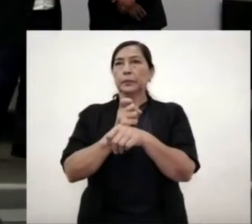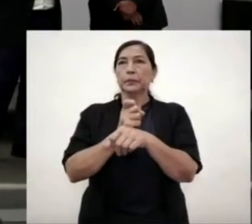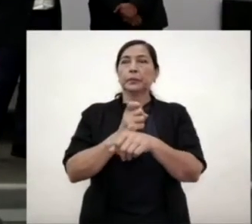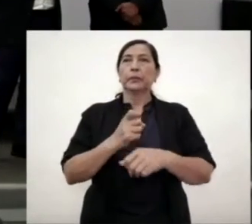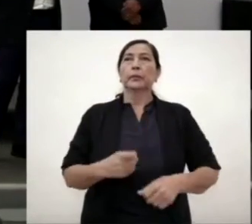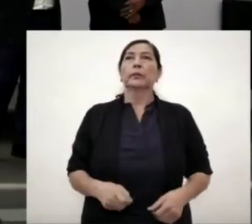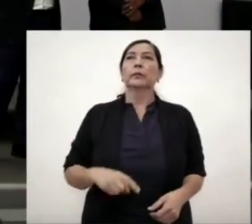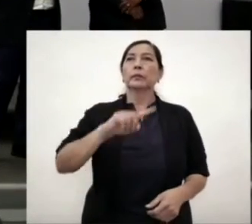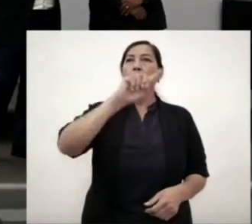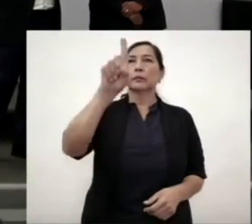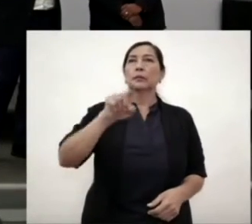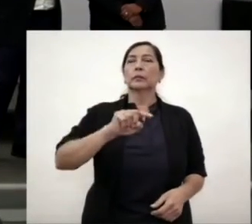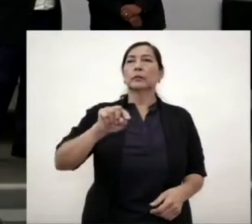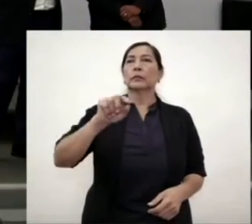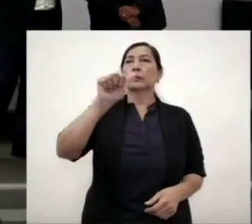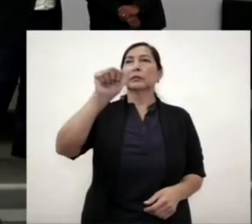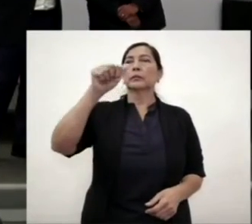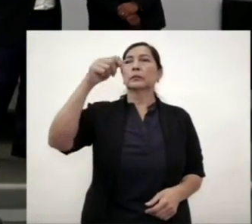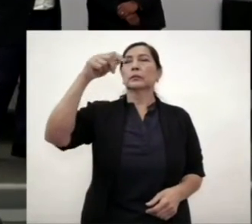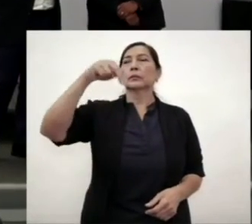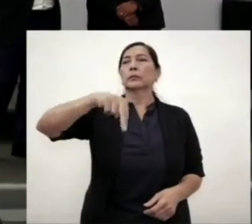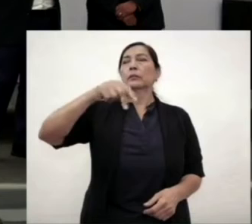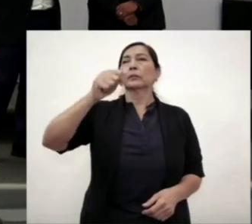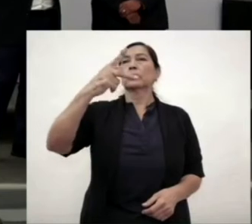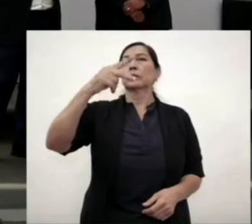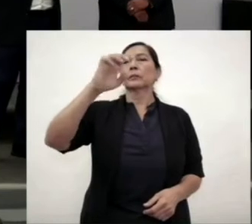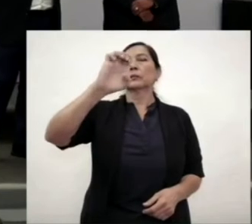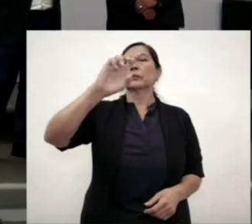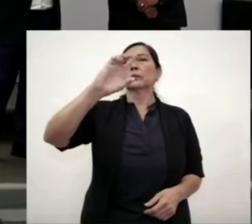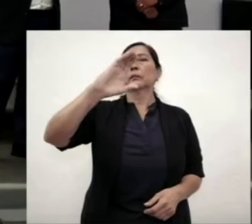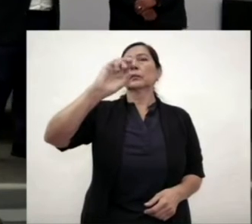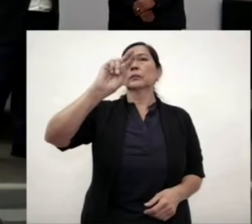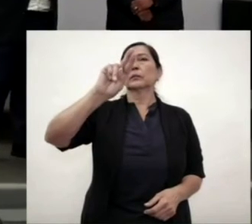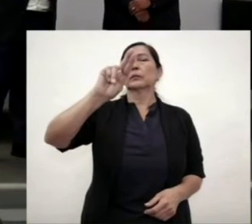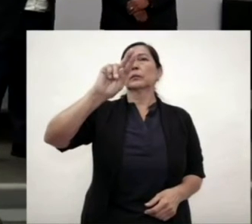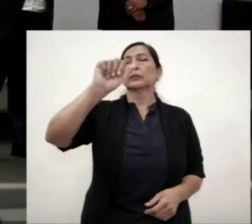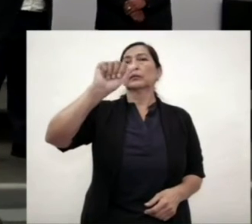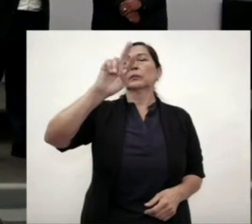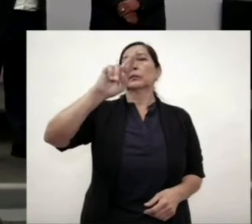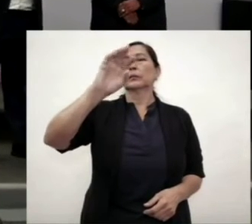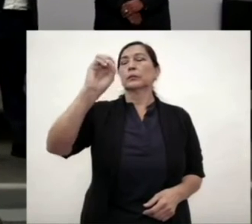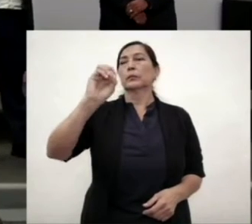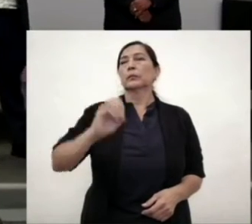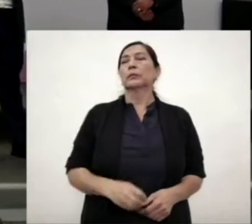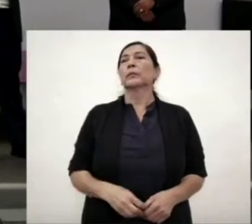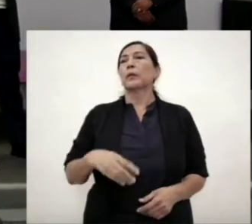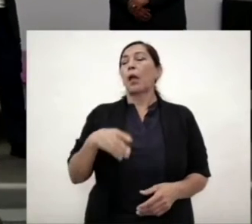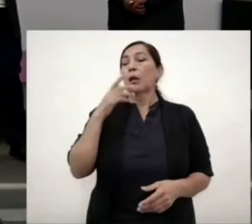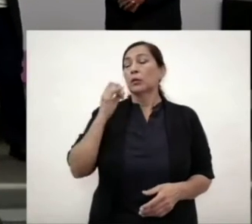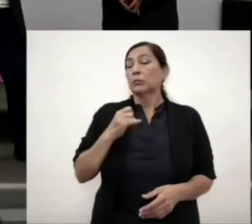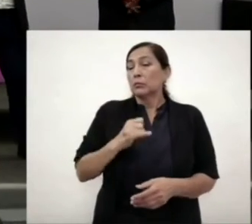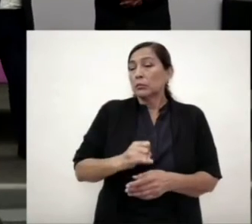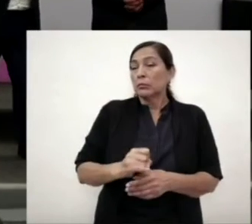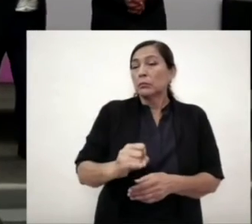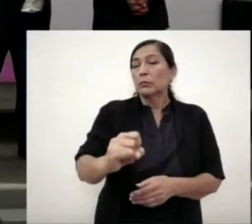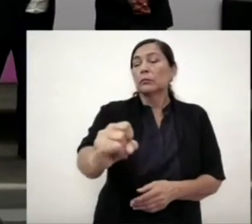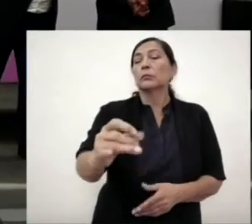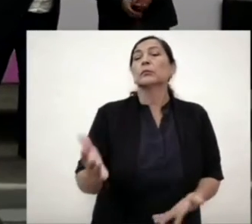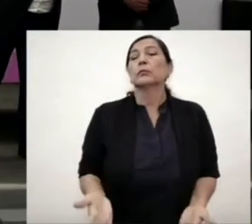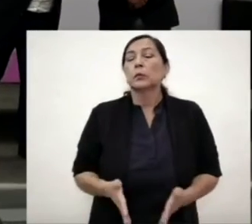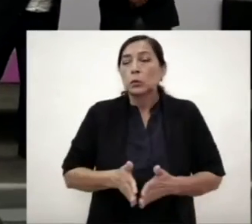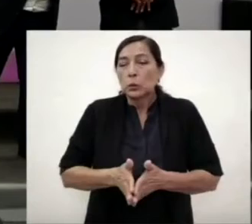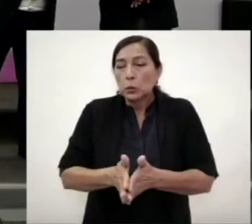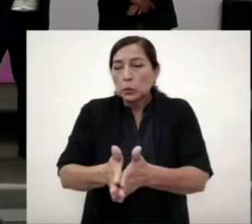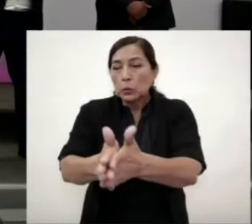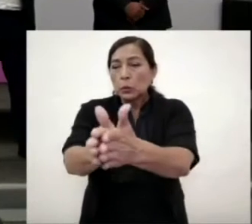no hay más que una sola línea, que es la de combatir la delincuencia, ¿sí? Y lo otro, pues bueno, lo otro